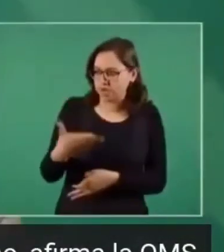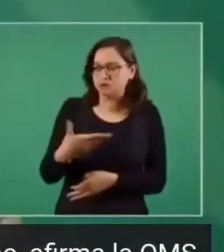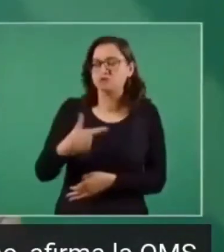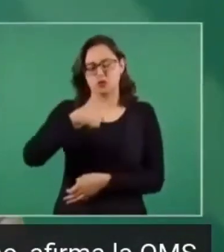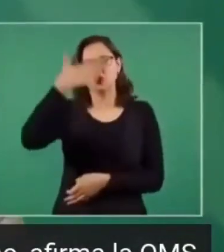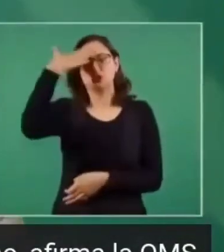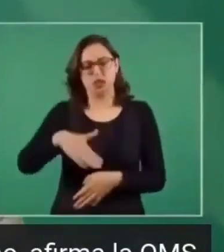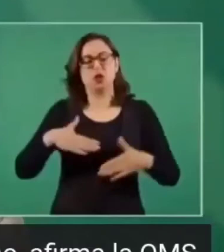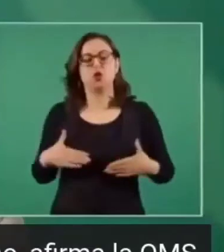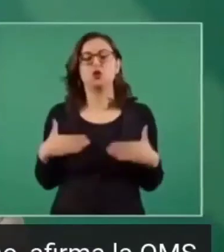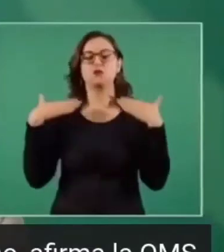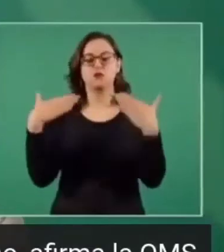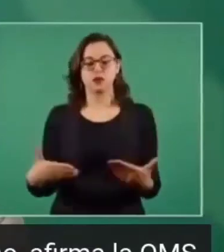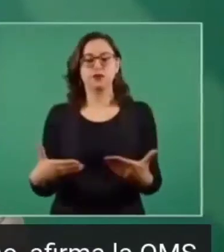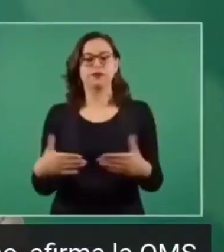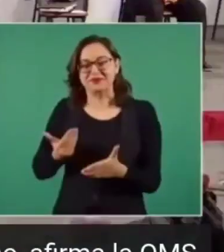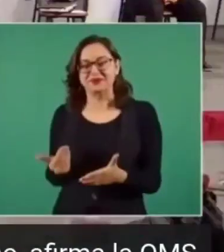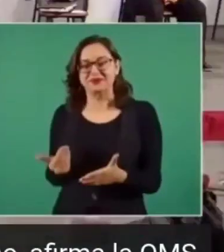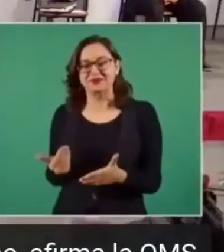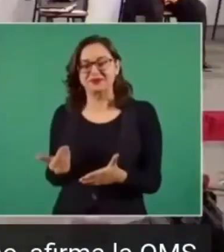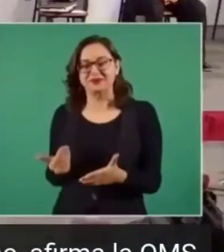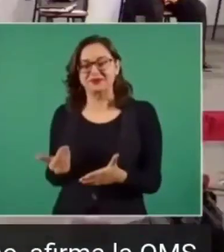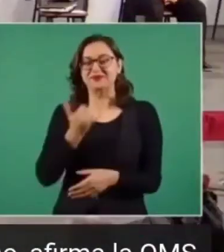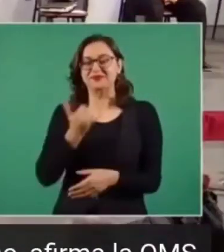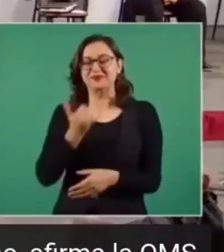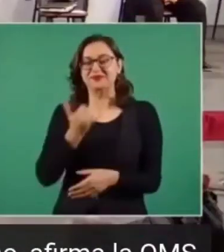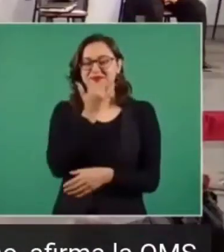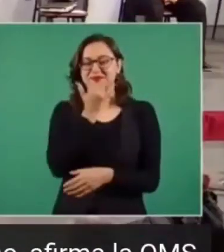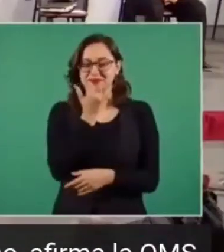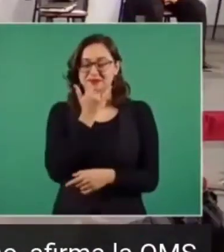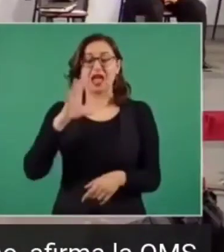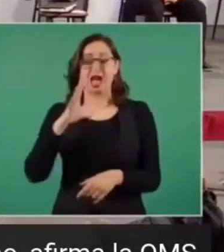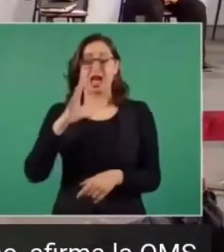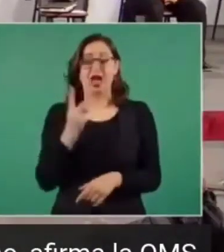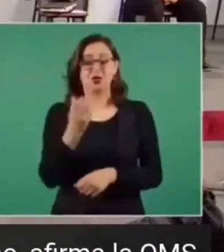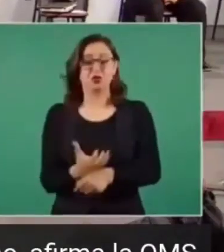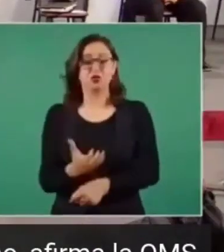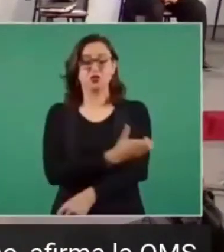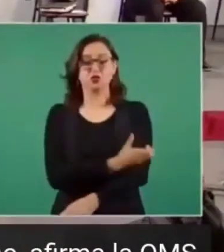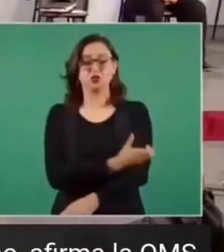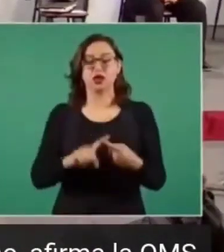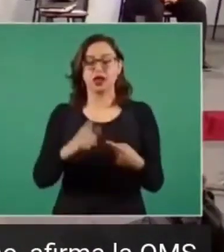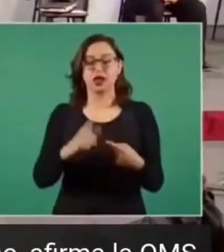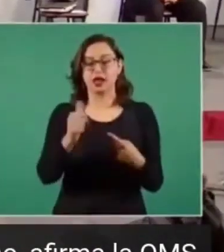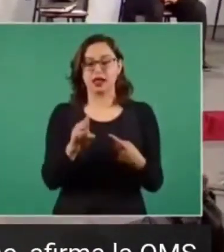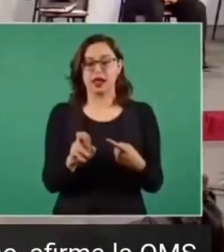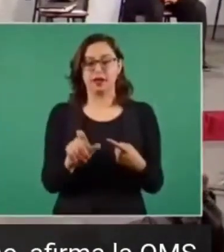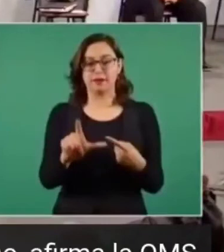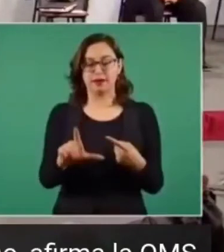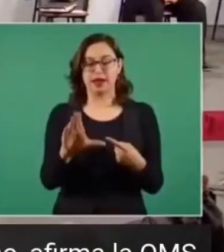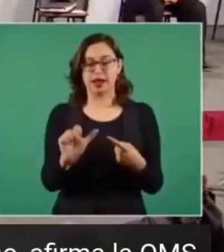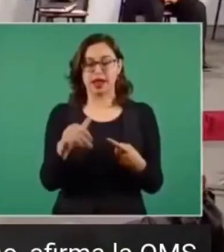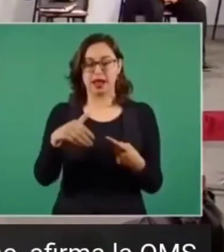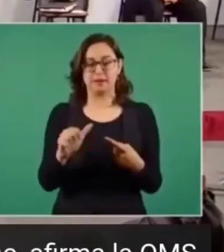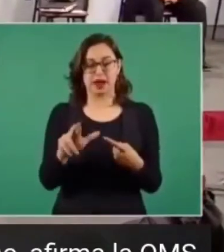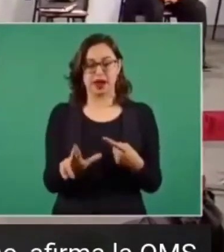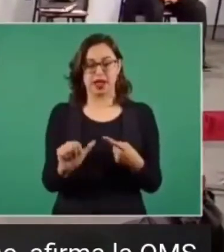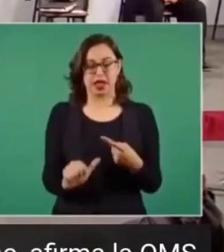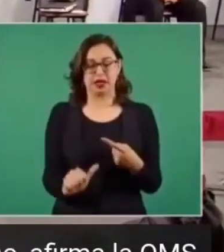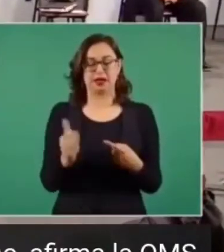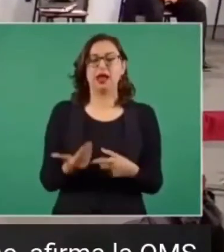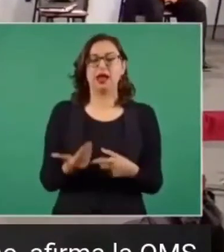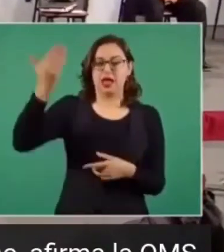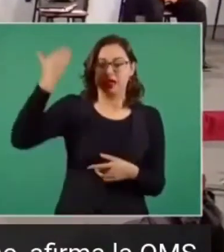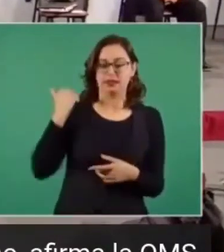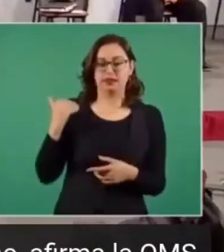hacia nuestra profesión. Y pues estamos listos. La secretaria Delfina Gómez está haciendo una observación bastante